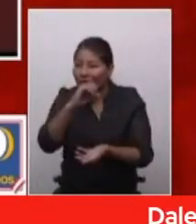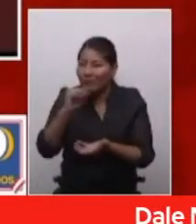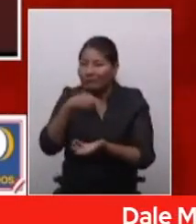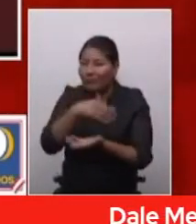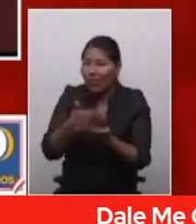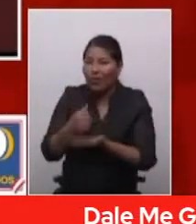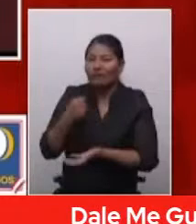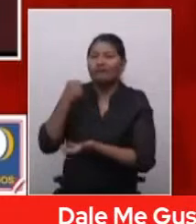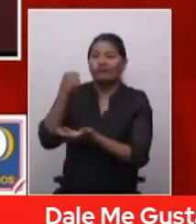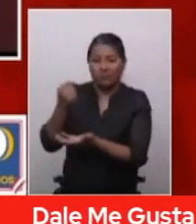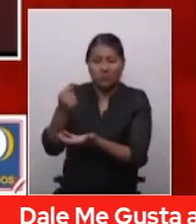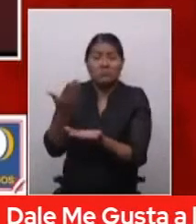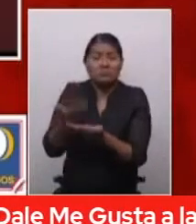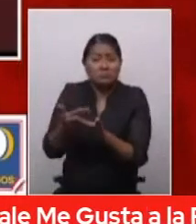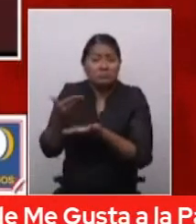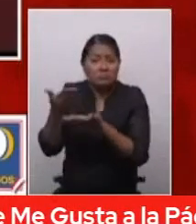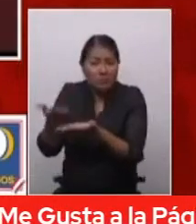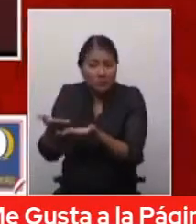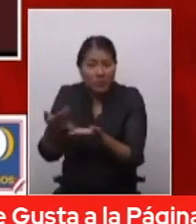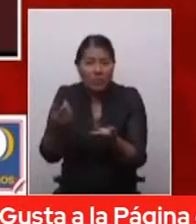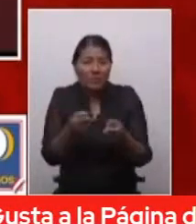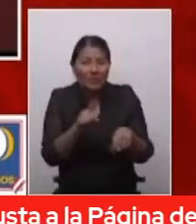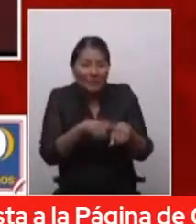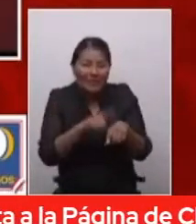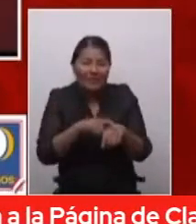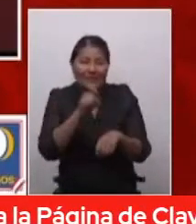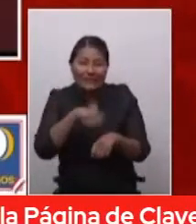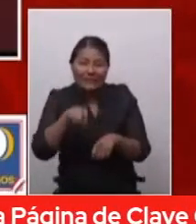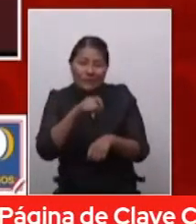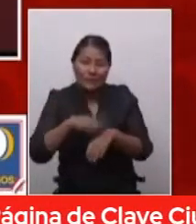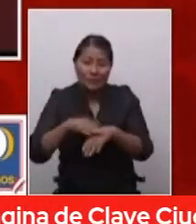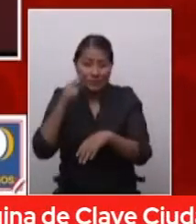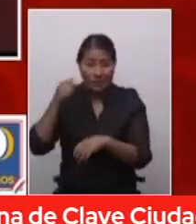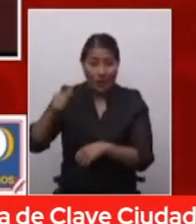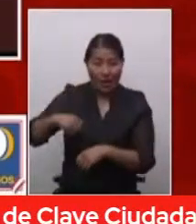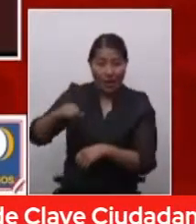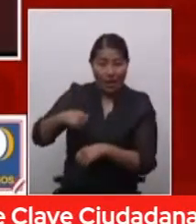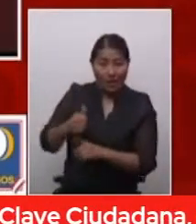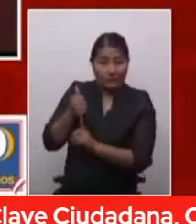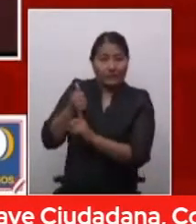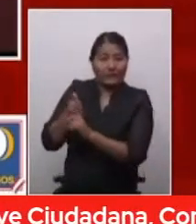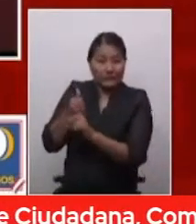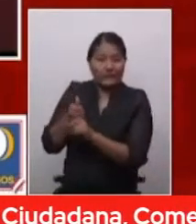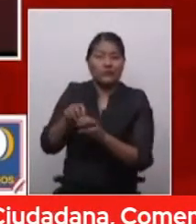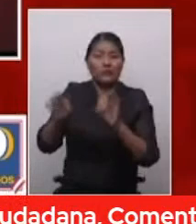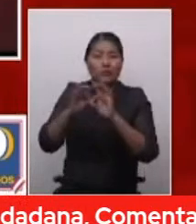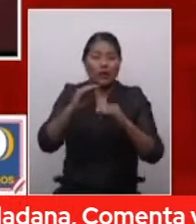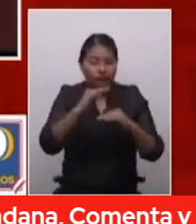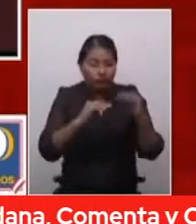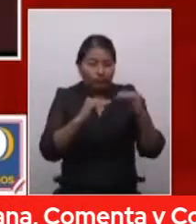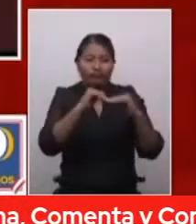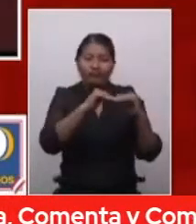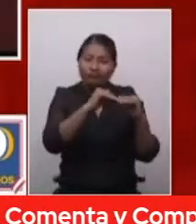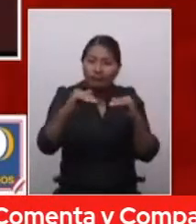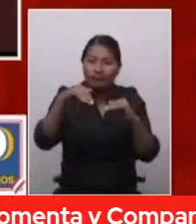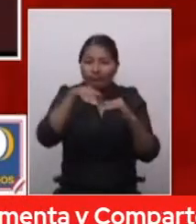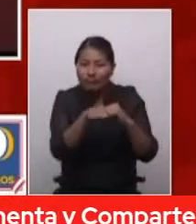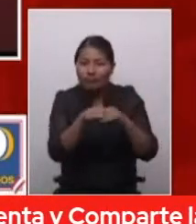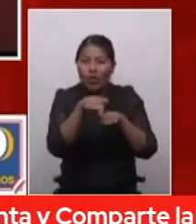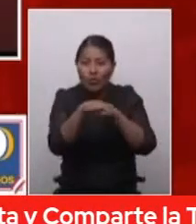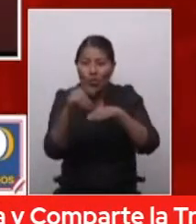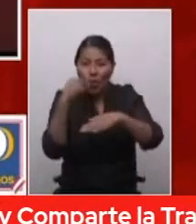inmediato. Pero para poder hacer eso se necesita que el alcalde haga infraestructura complementaria